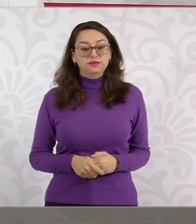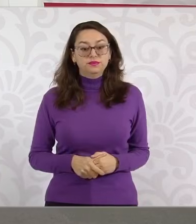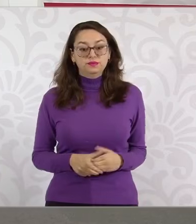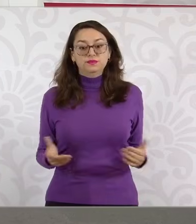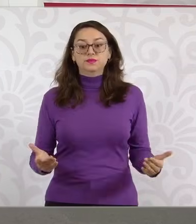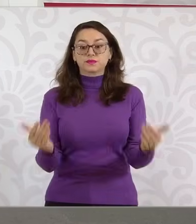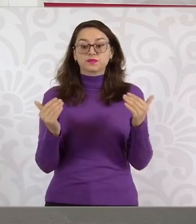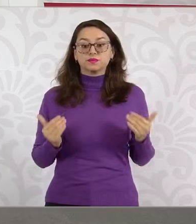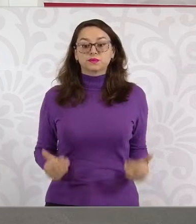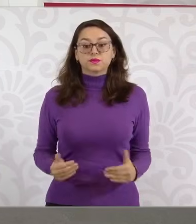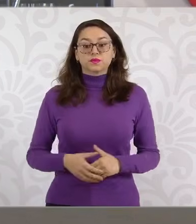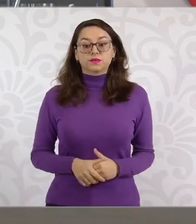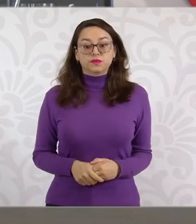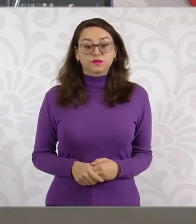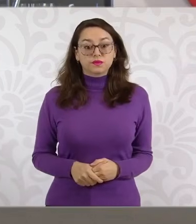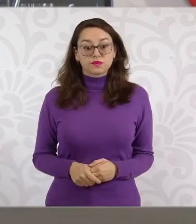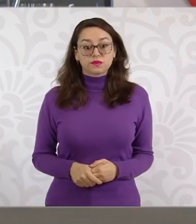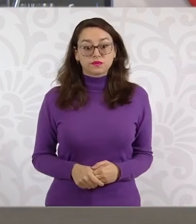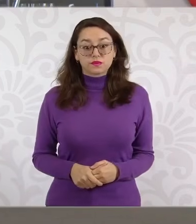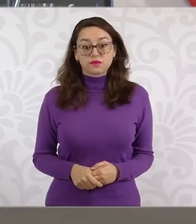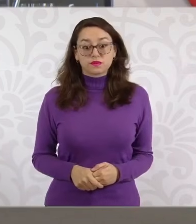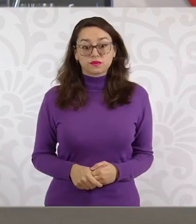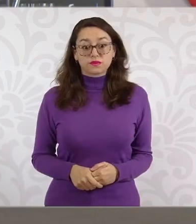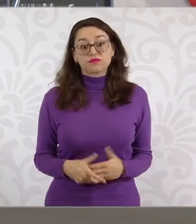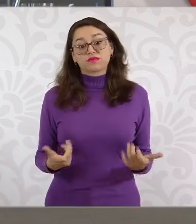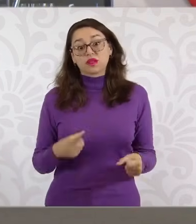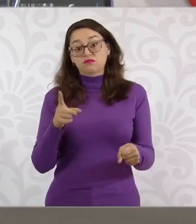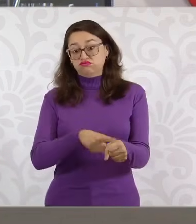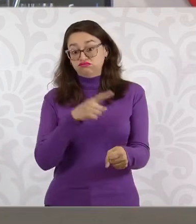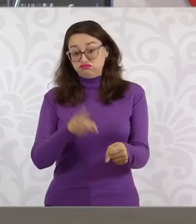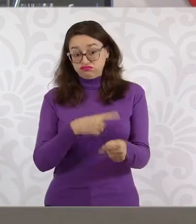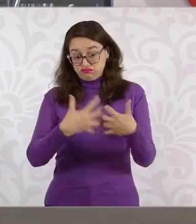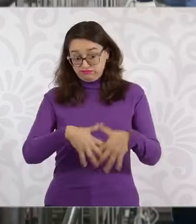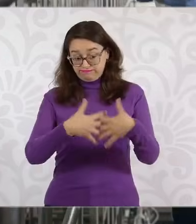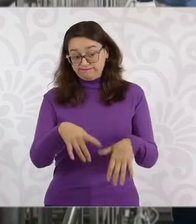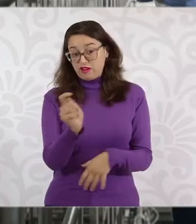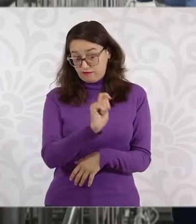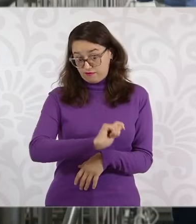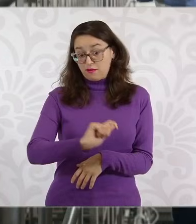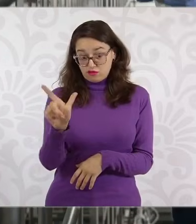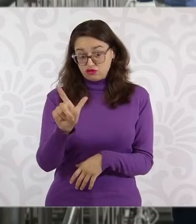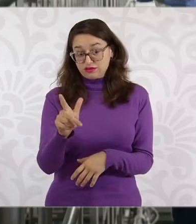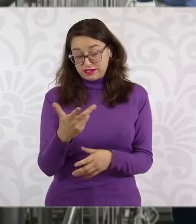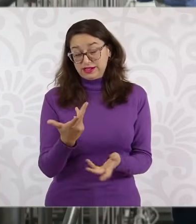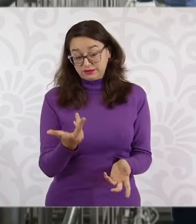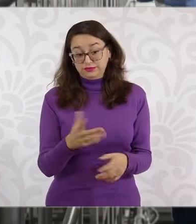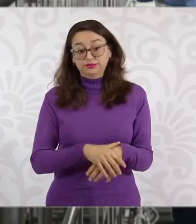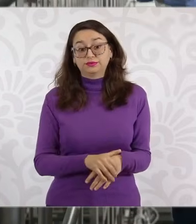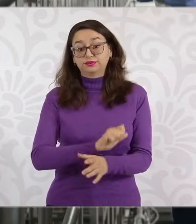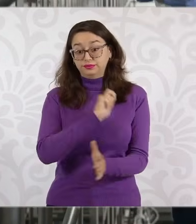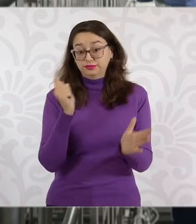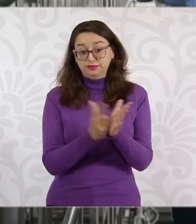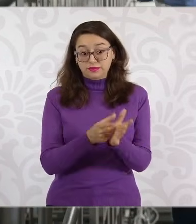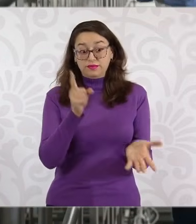Bueno, y en el caso de una refresquera muy famosa, derivado también de la ley, se